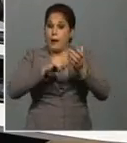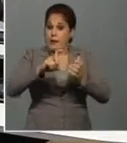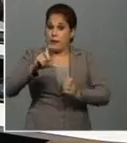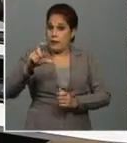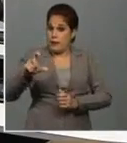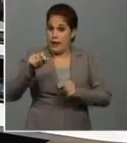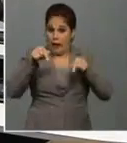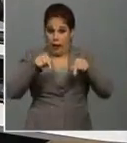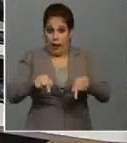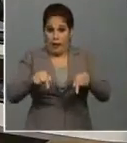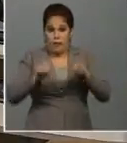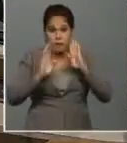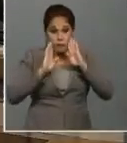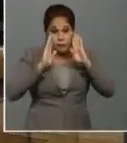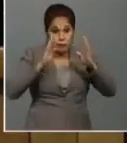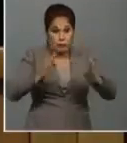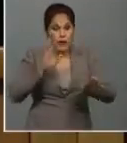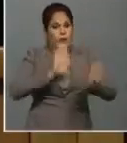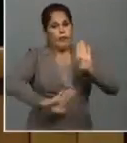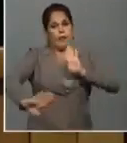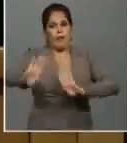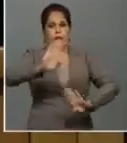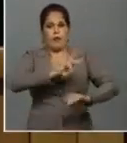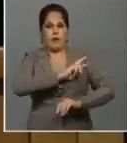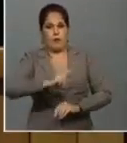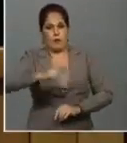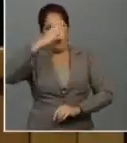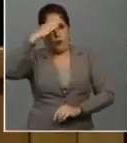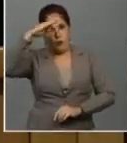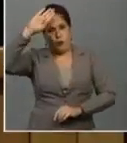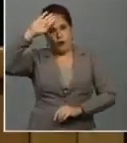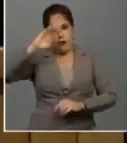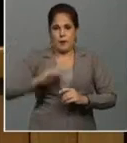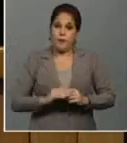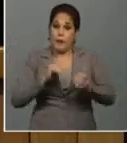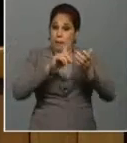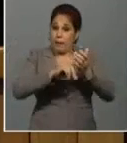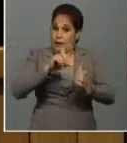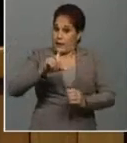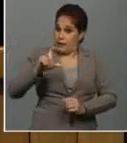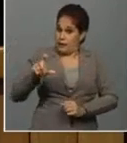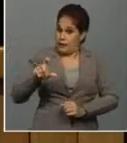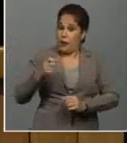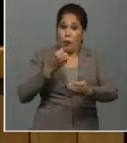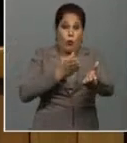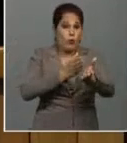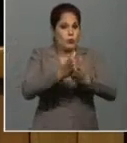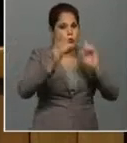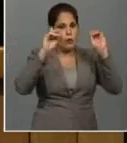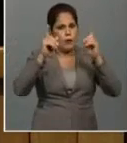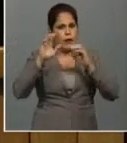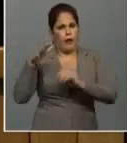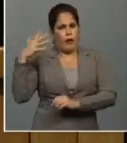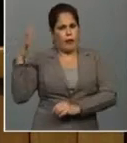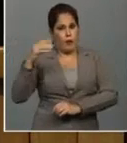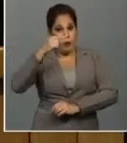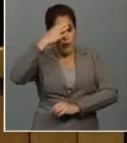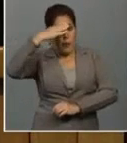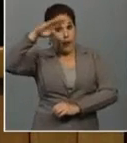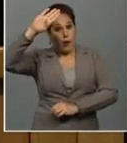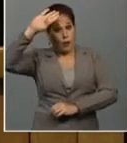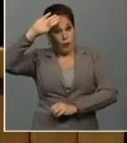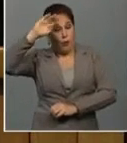estará centrada en la defensa de la revolución el partido conduce la política exterior de la revolución